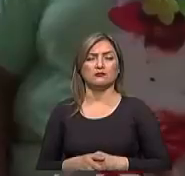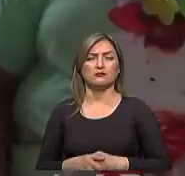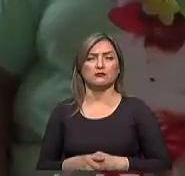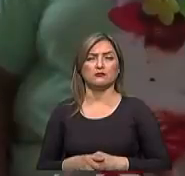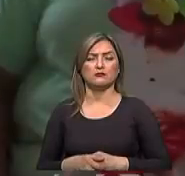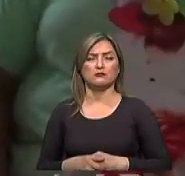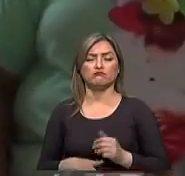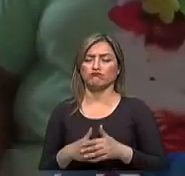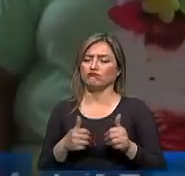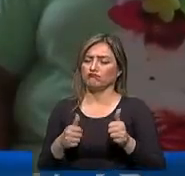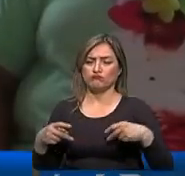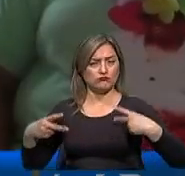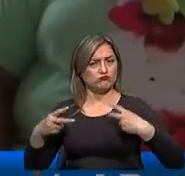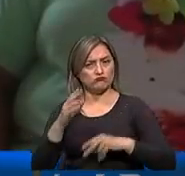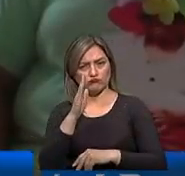Se porten bien,